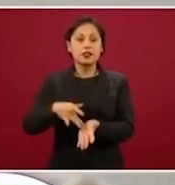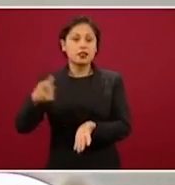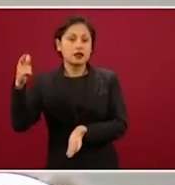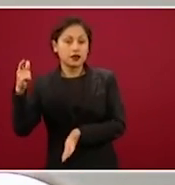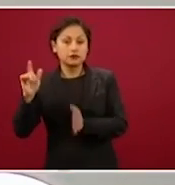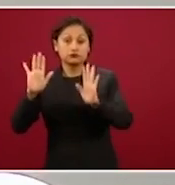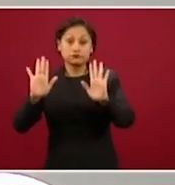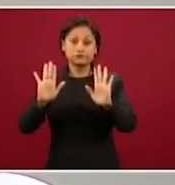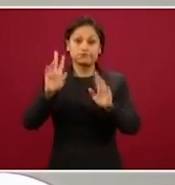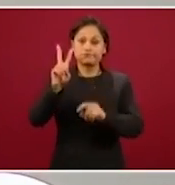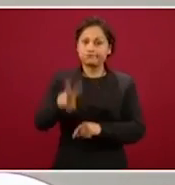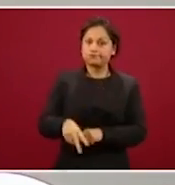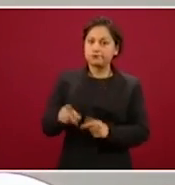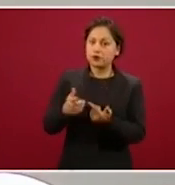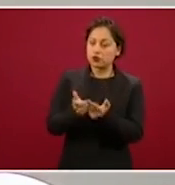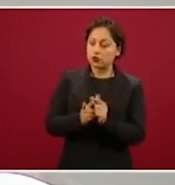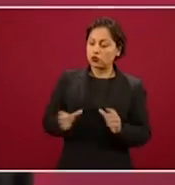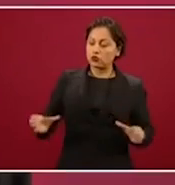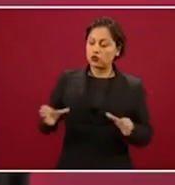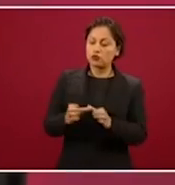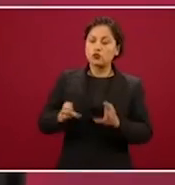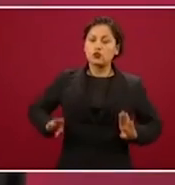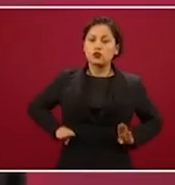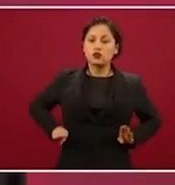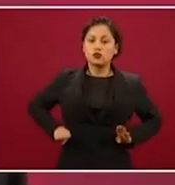molestos, si digo dictador,